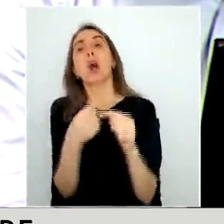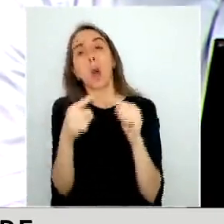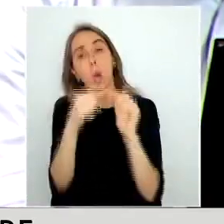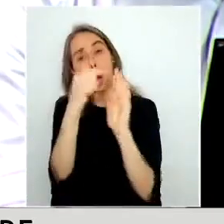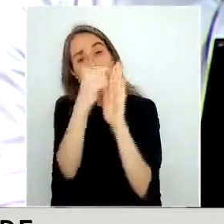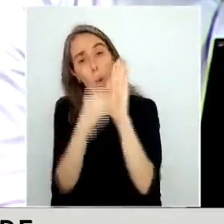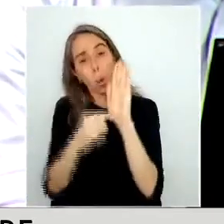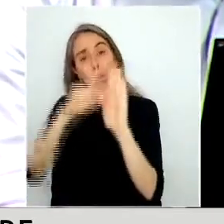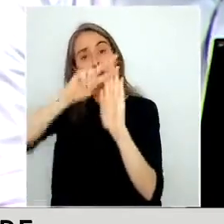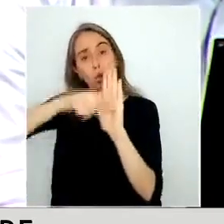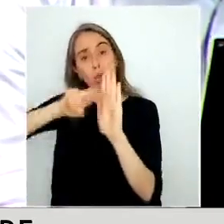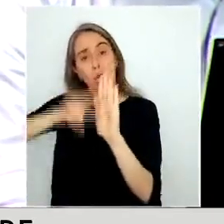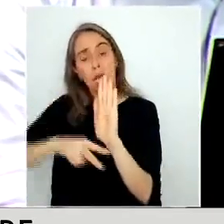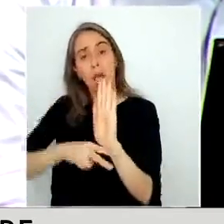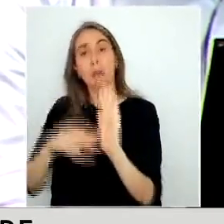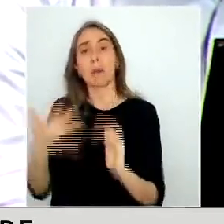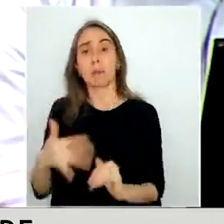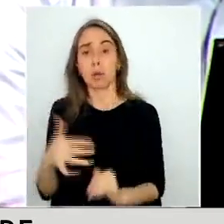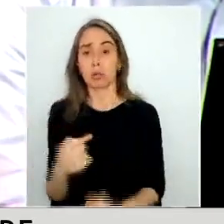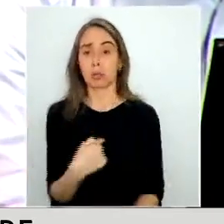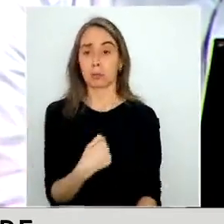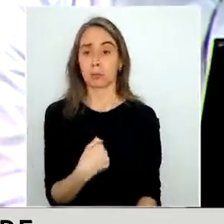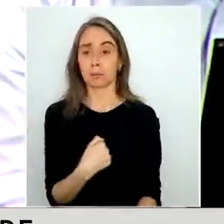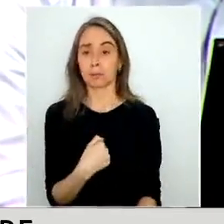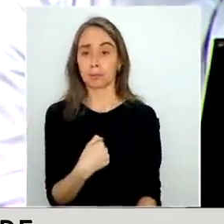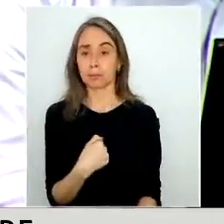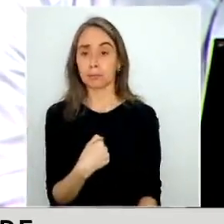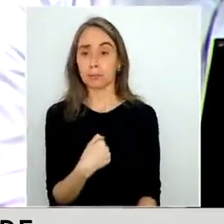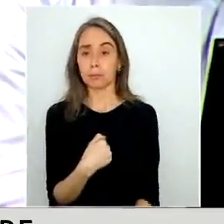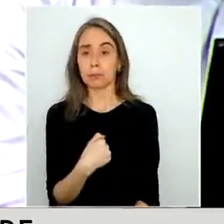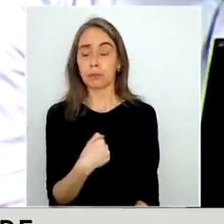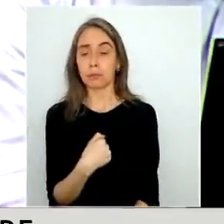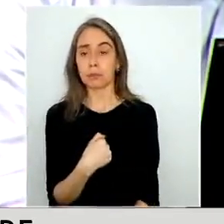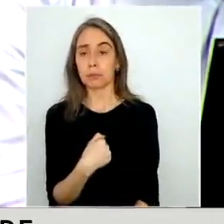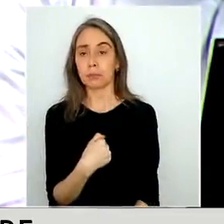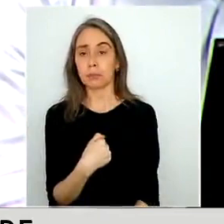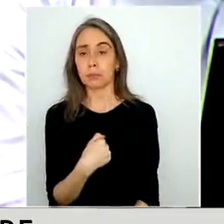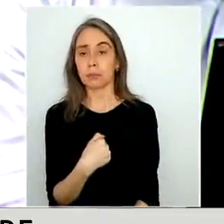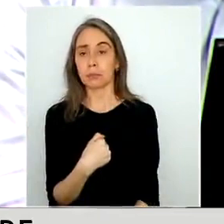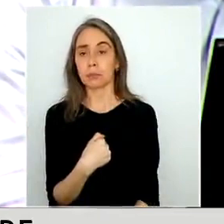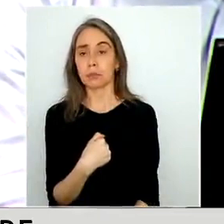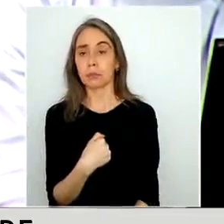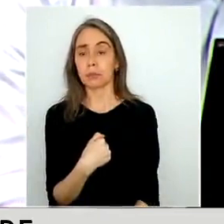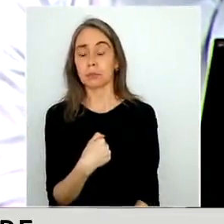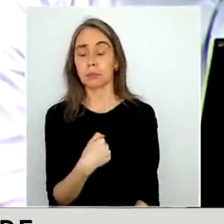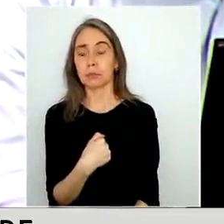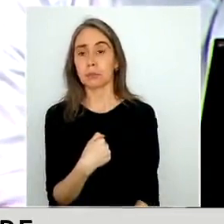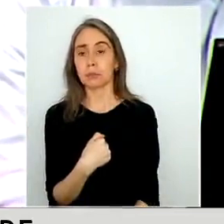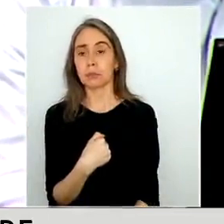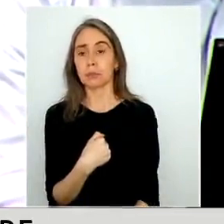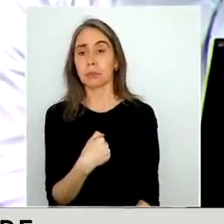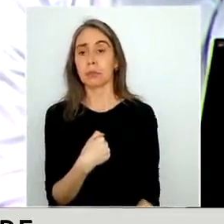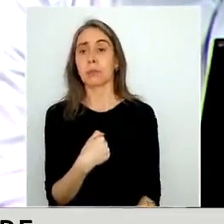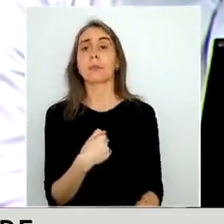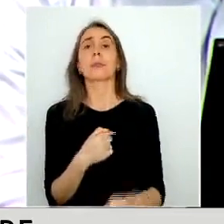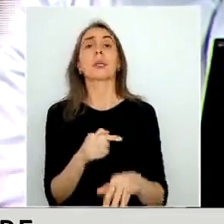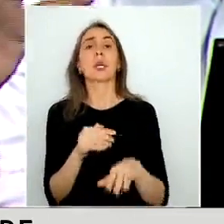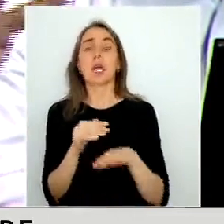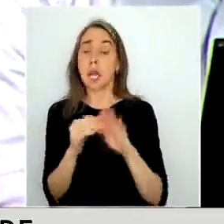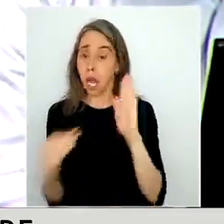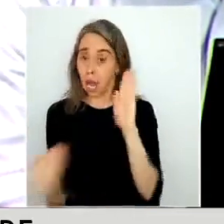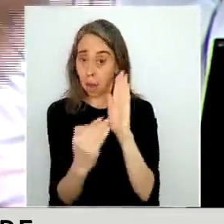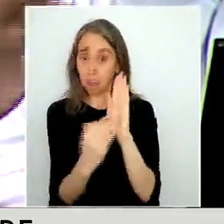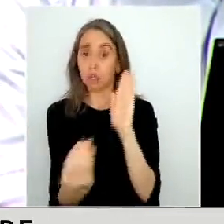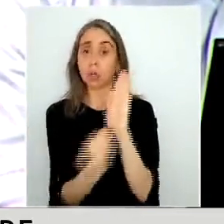importante a mí en particular me me he respaldado entusiastamente lo de la cooperación eficaz se